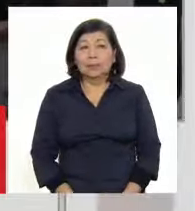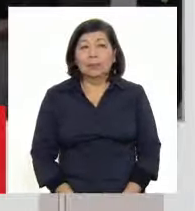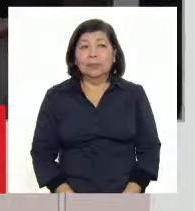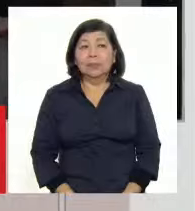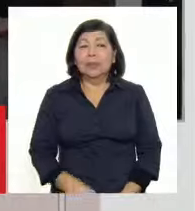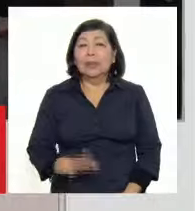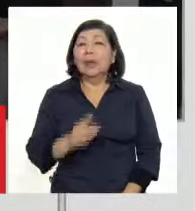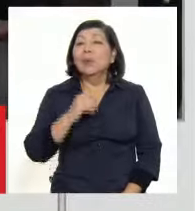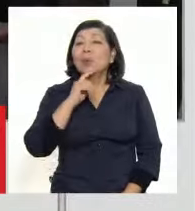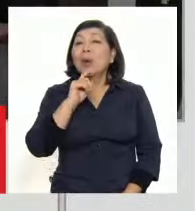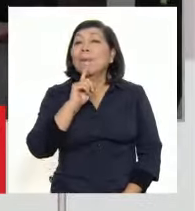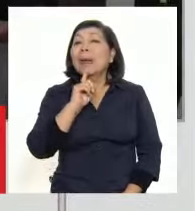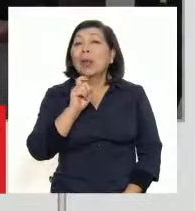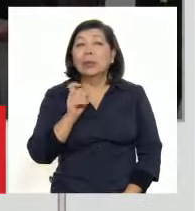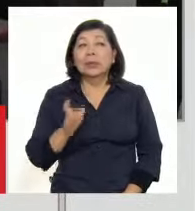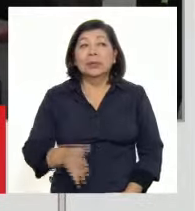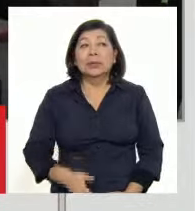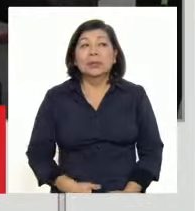escuchas? Ariana.